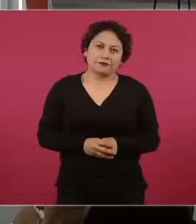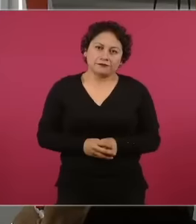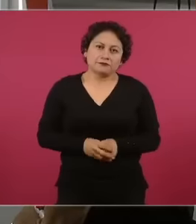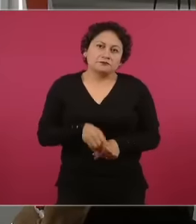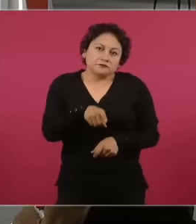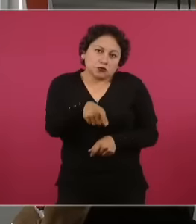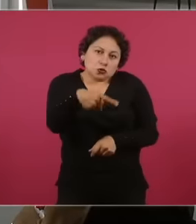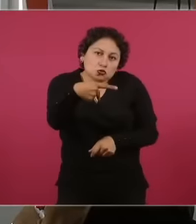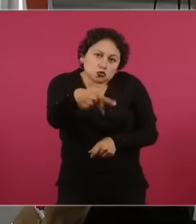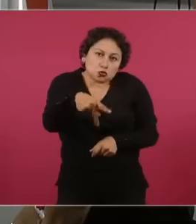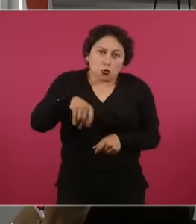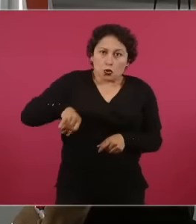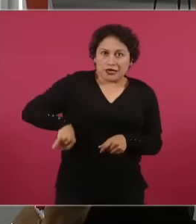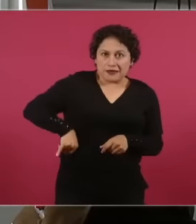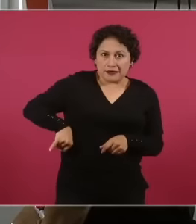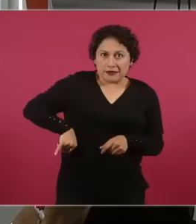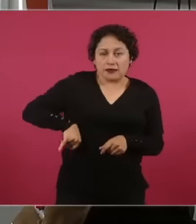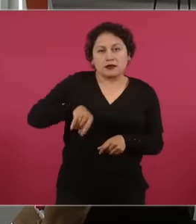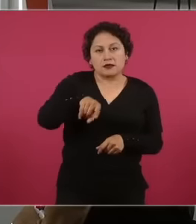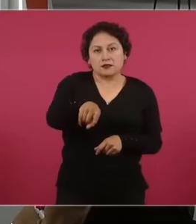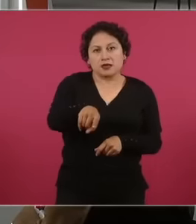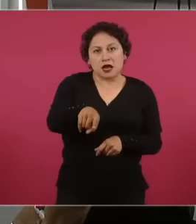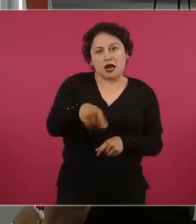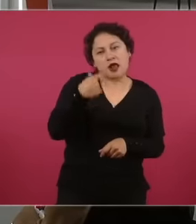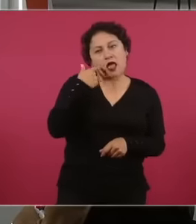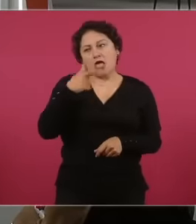sus intereses?